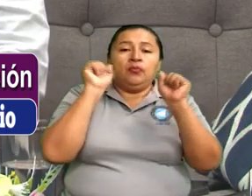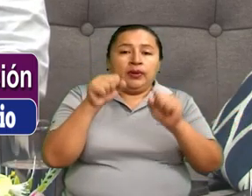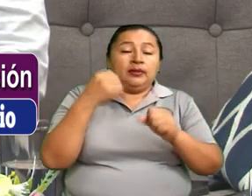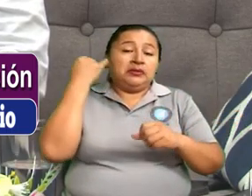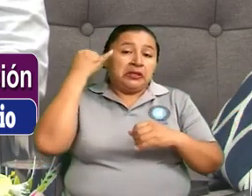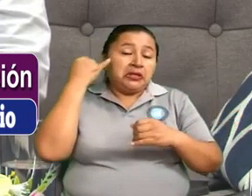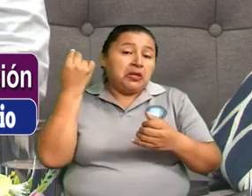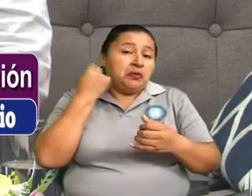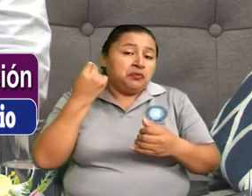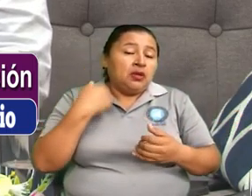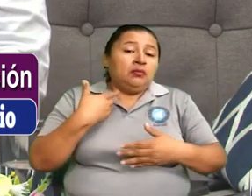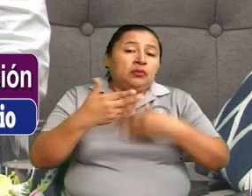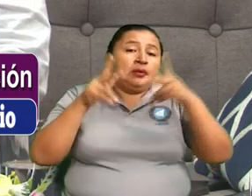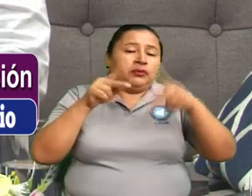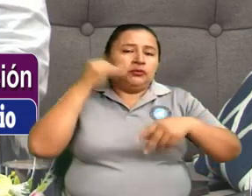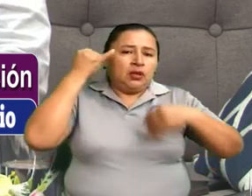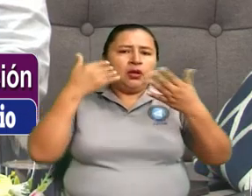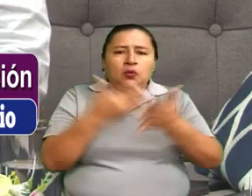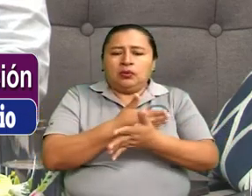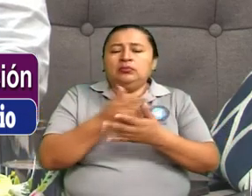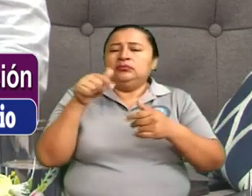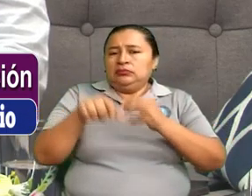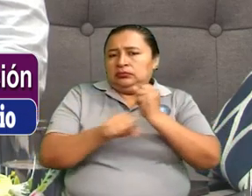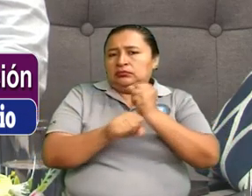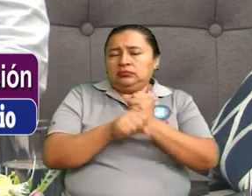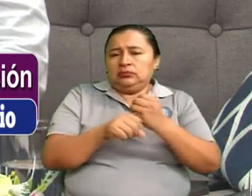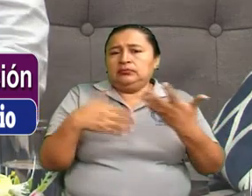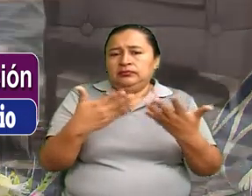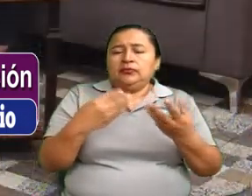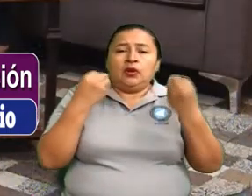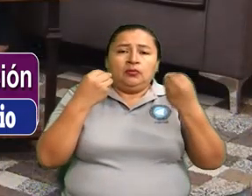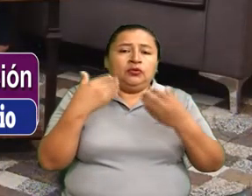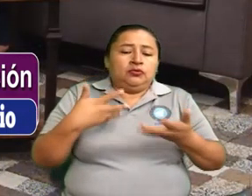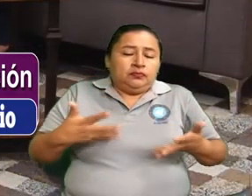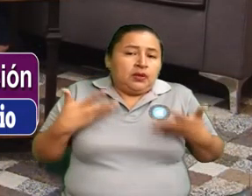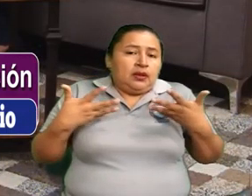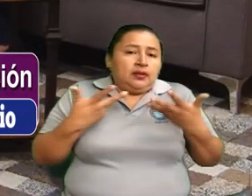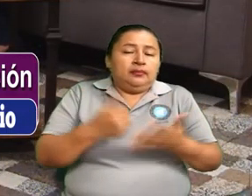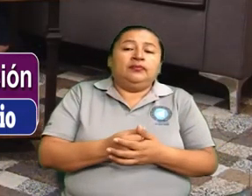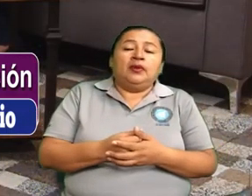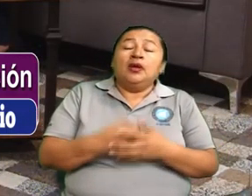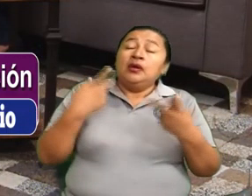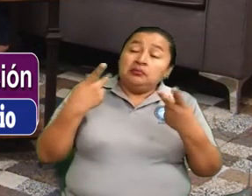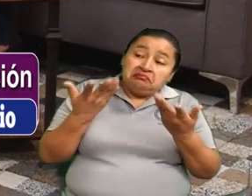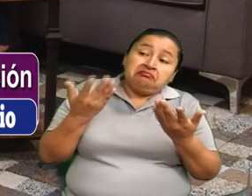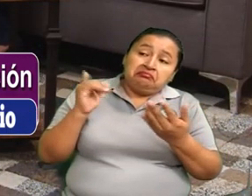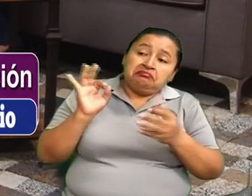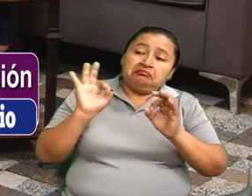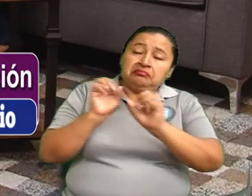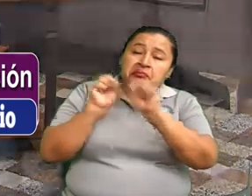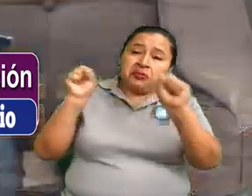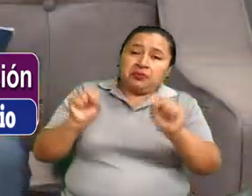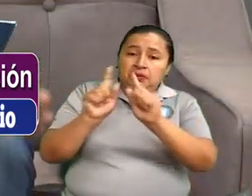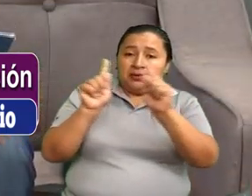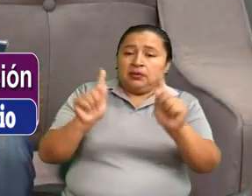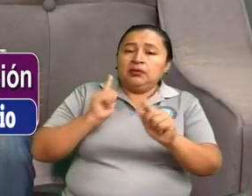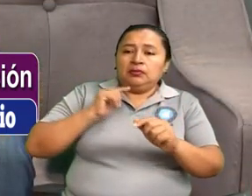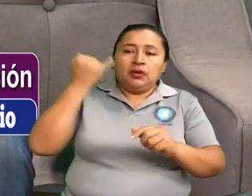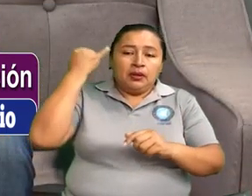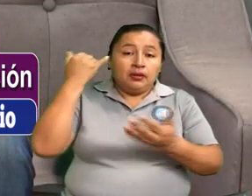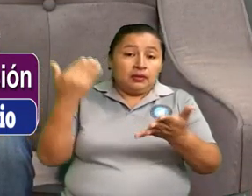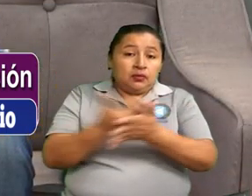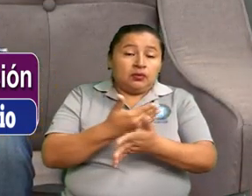emprendedores. Entonces, ahí estamos trabajando también y con mucho entusiasmo. Y además de los talleres también que se realizan con las y los emprendedores, a